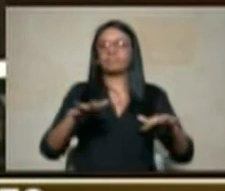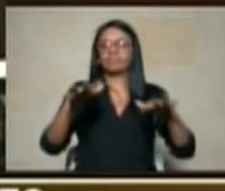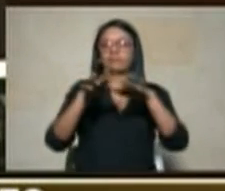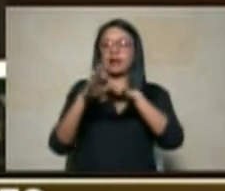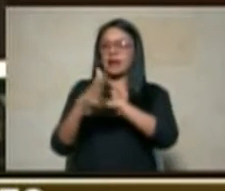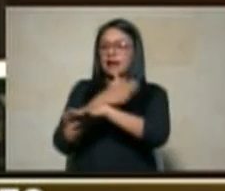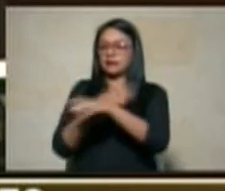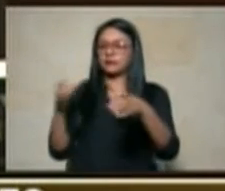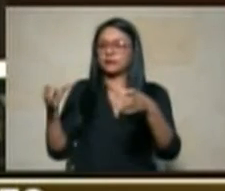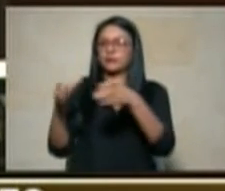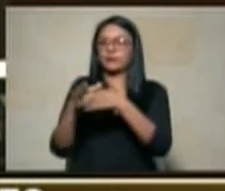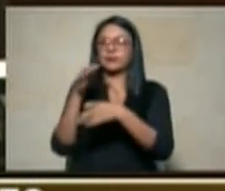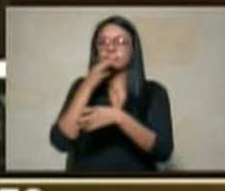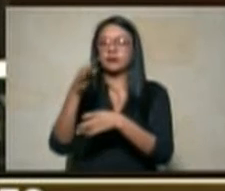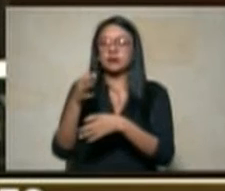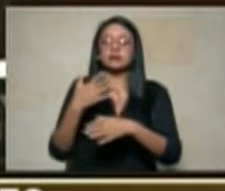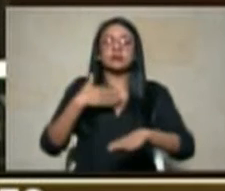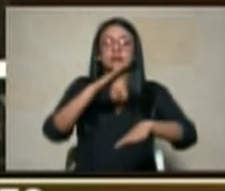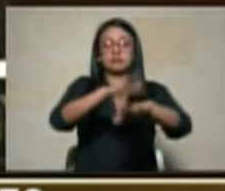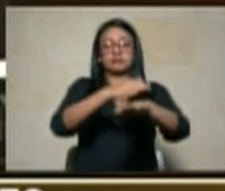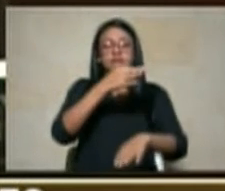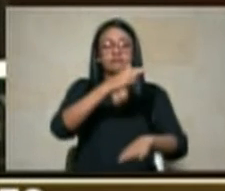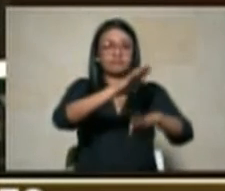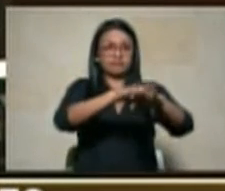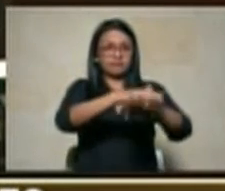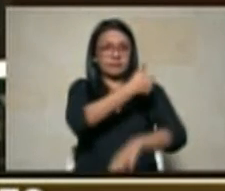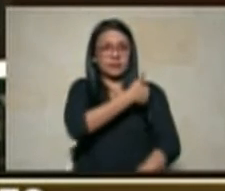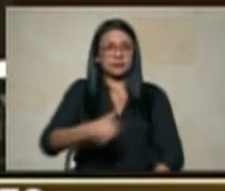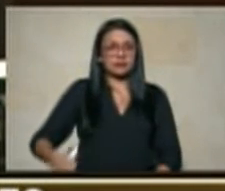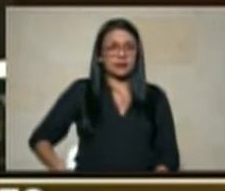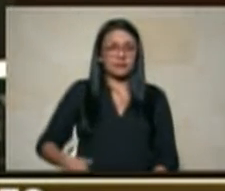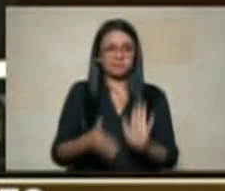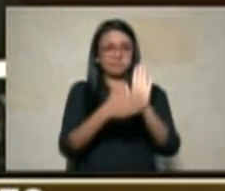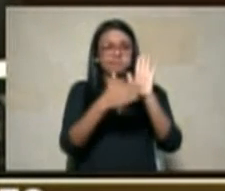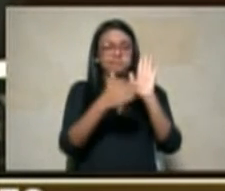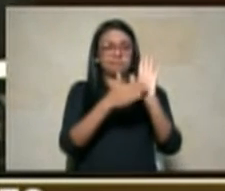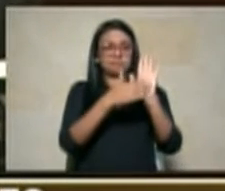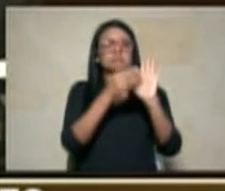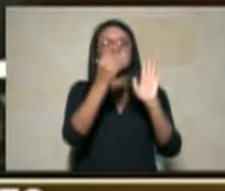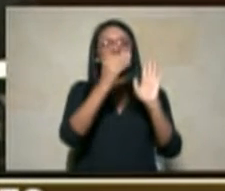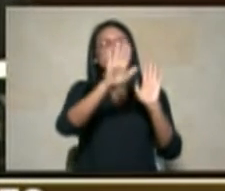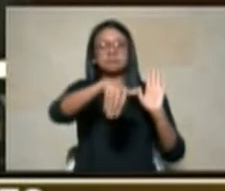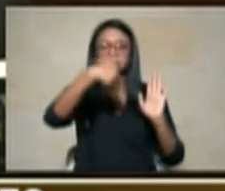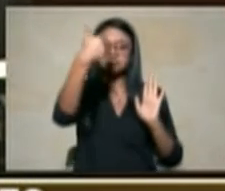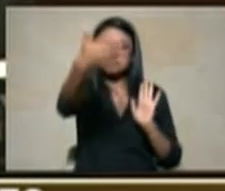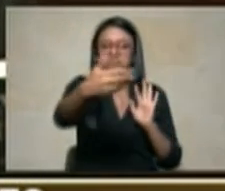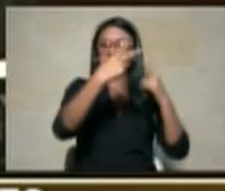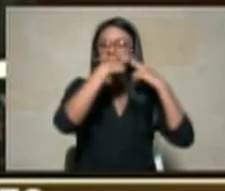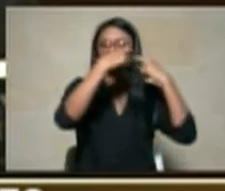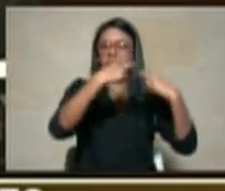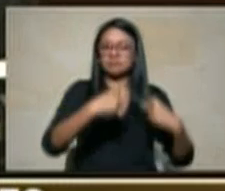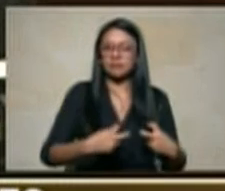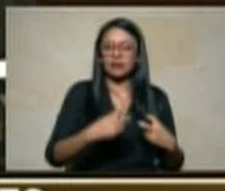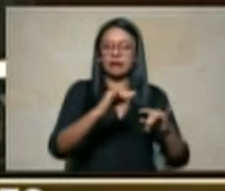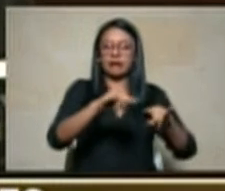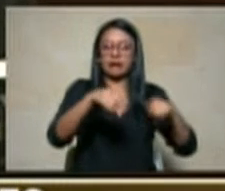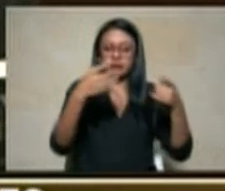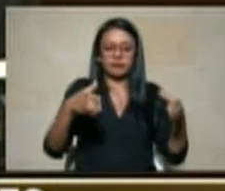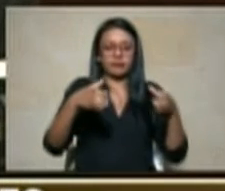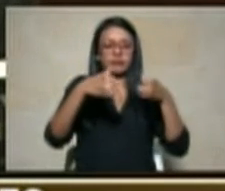para posteriores investigaciones en lo que tiene que ver con la inoperancia de la comisión, dado